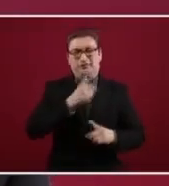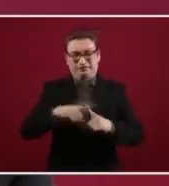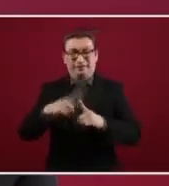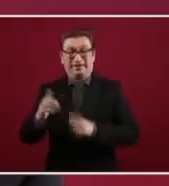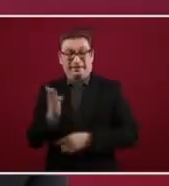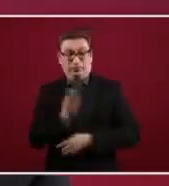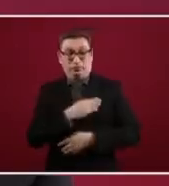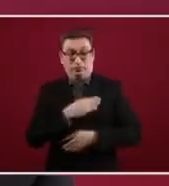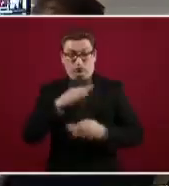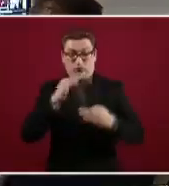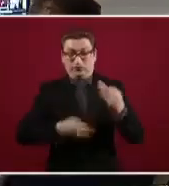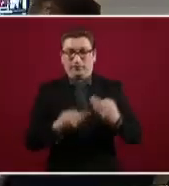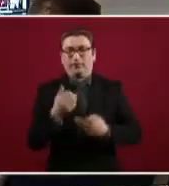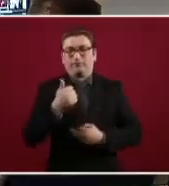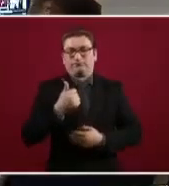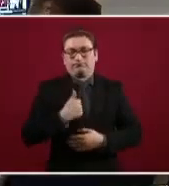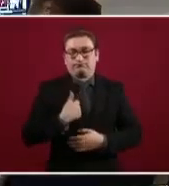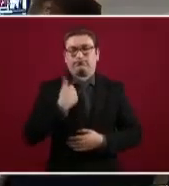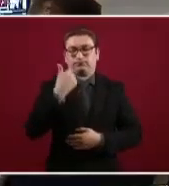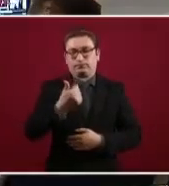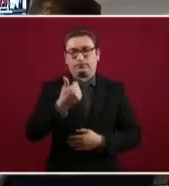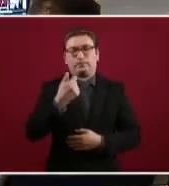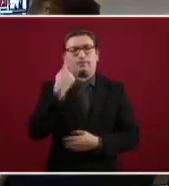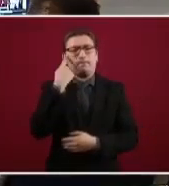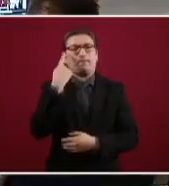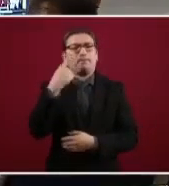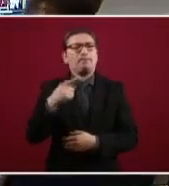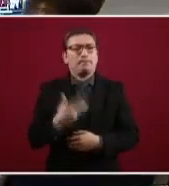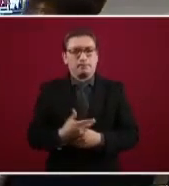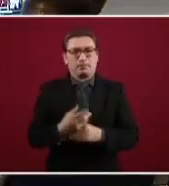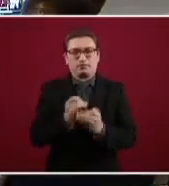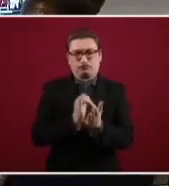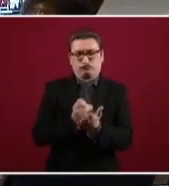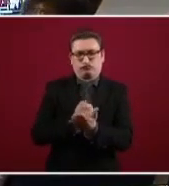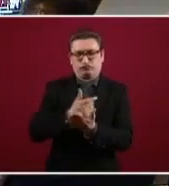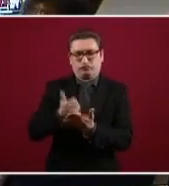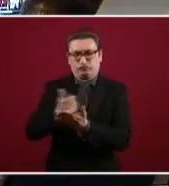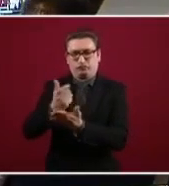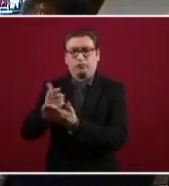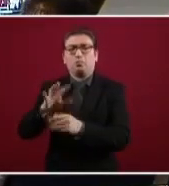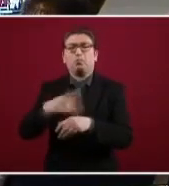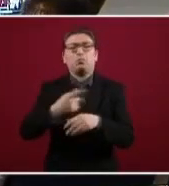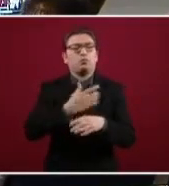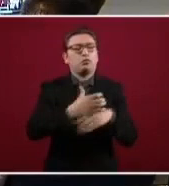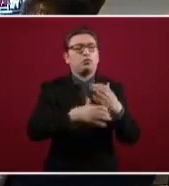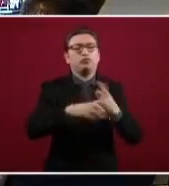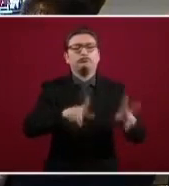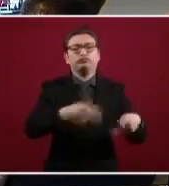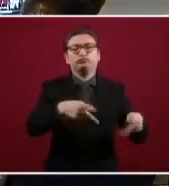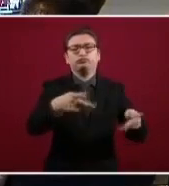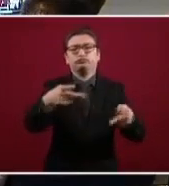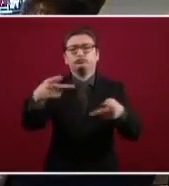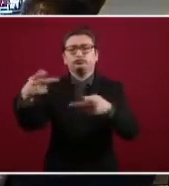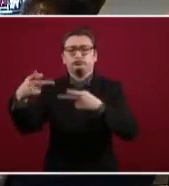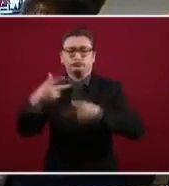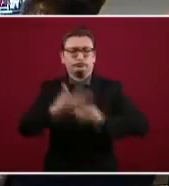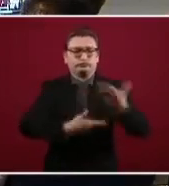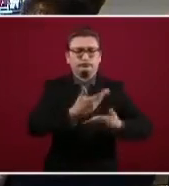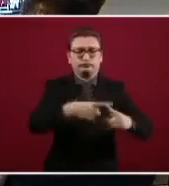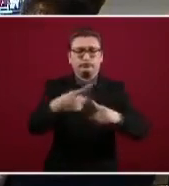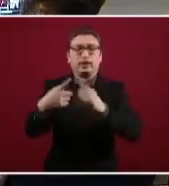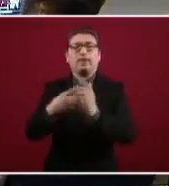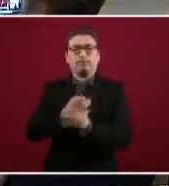buen fin para recibir una mayor cantidad de impuestos y derechos por las ventas que se realizan en los servicios que se prestan